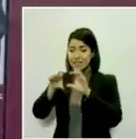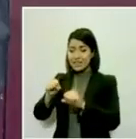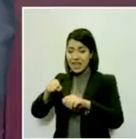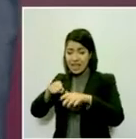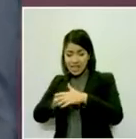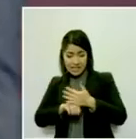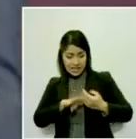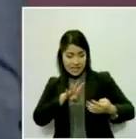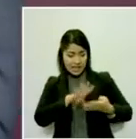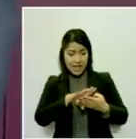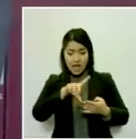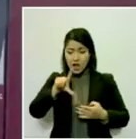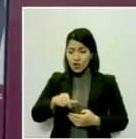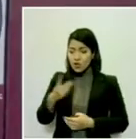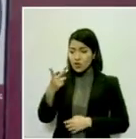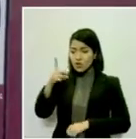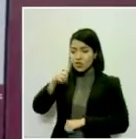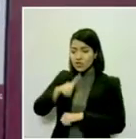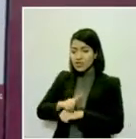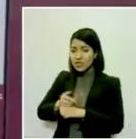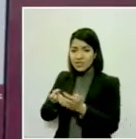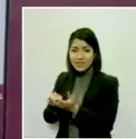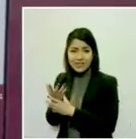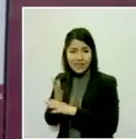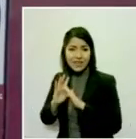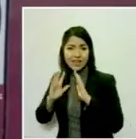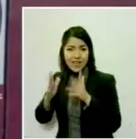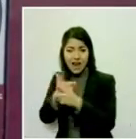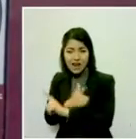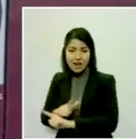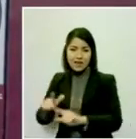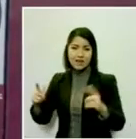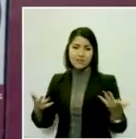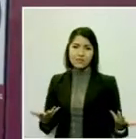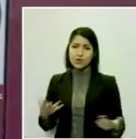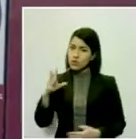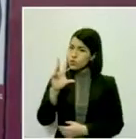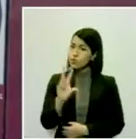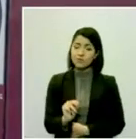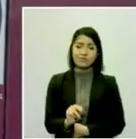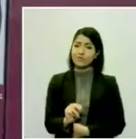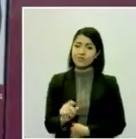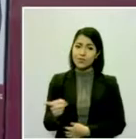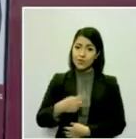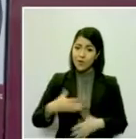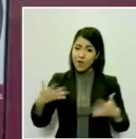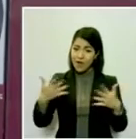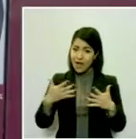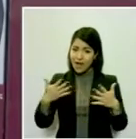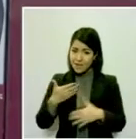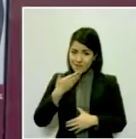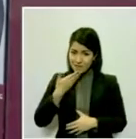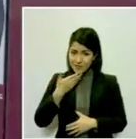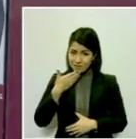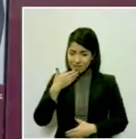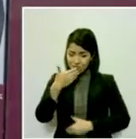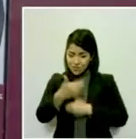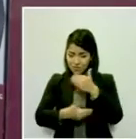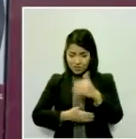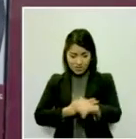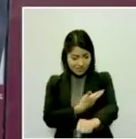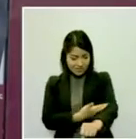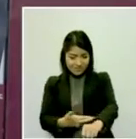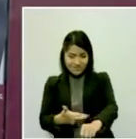48 horas salen, ¿no? No, aquí no hubo. Se hizo con inteligencia, con